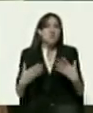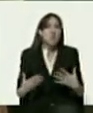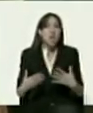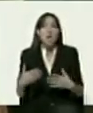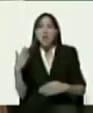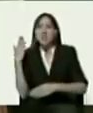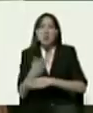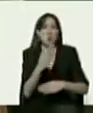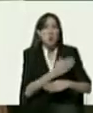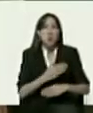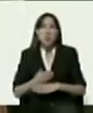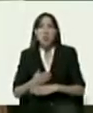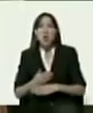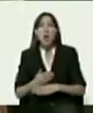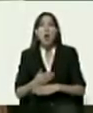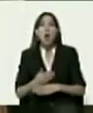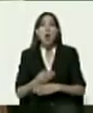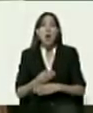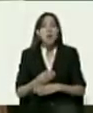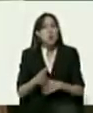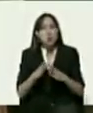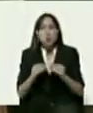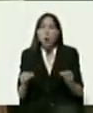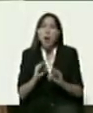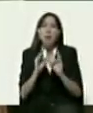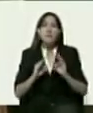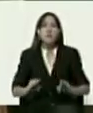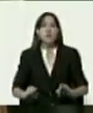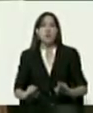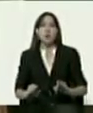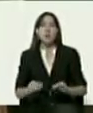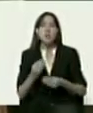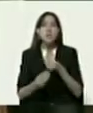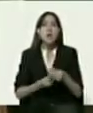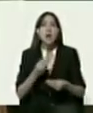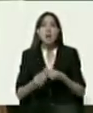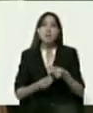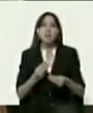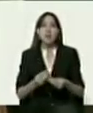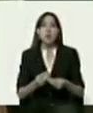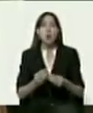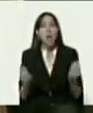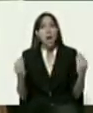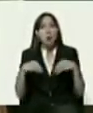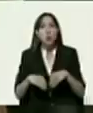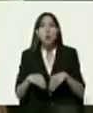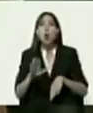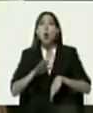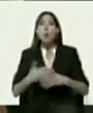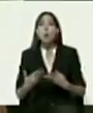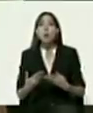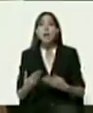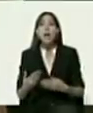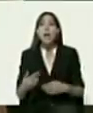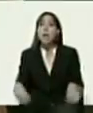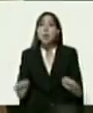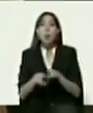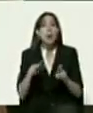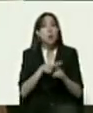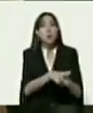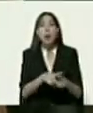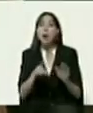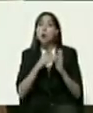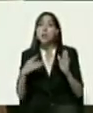que no se atrevan a condenar estas medidas coercitivas unilaterales, porque entonces quizás no estarán violando